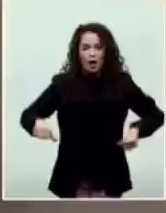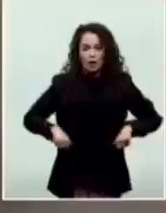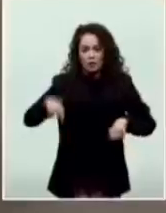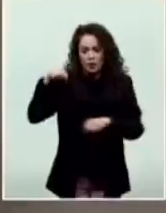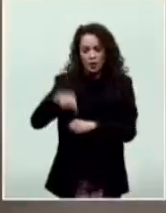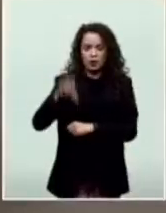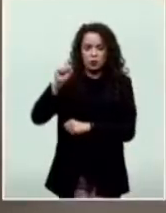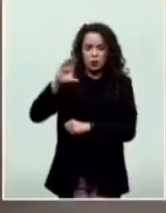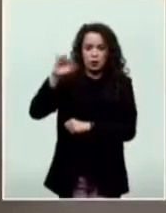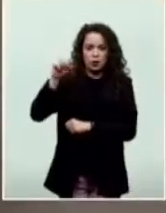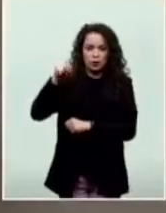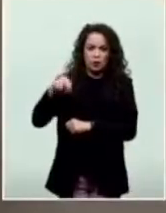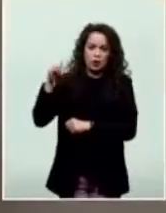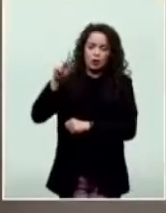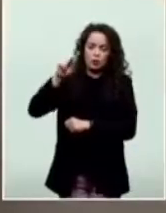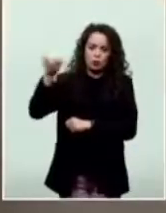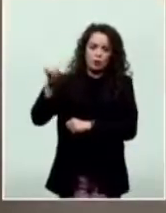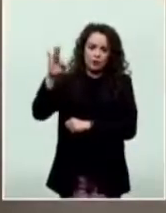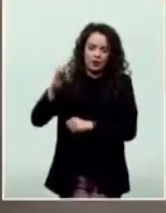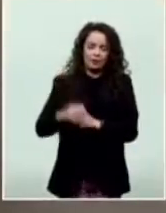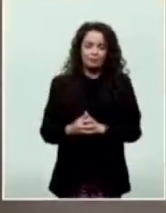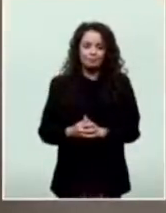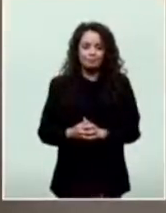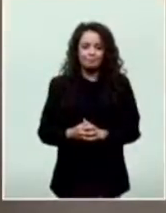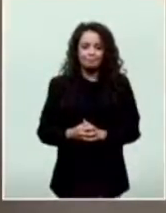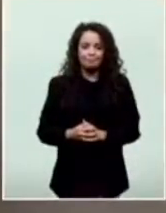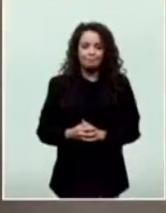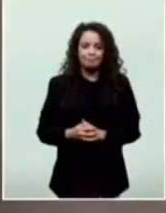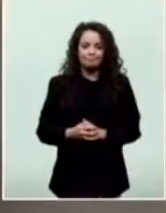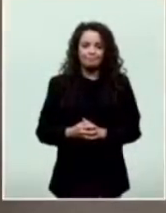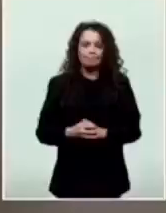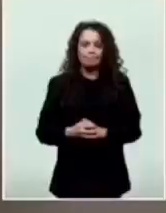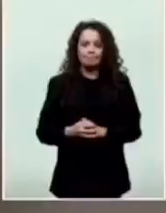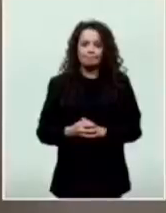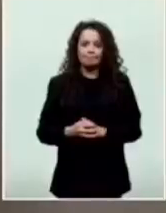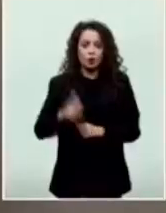Poder Judicial Federal. Les expreso mis